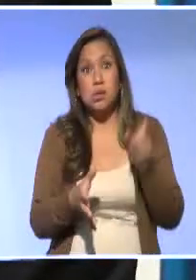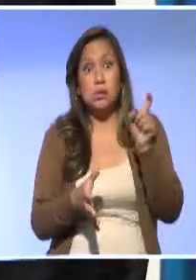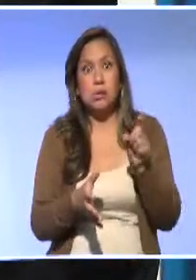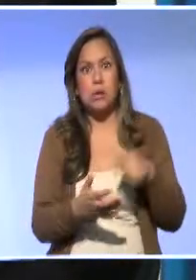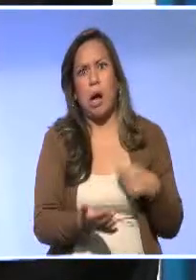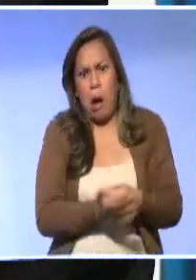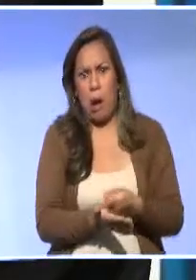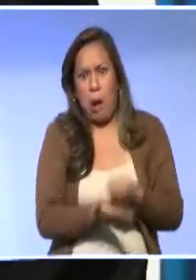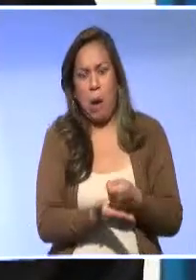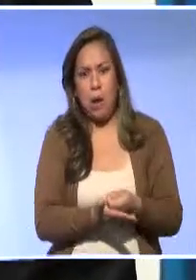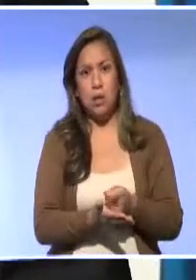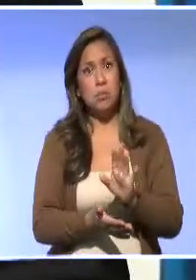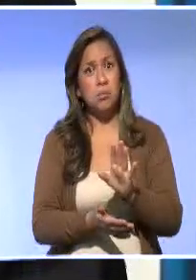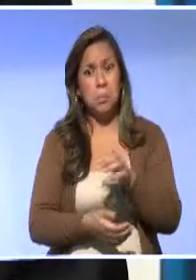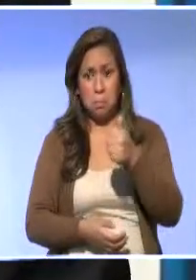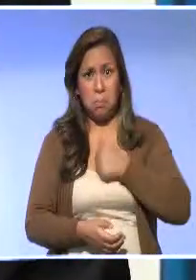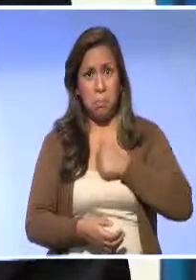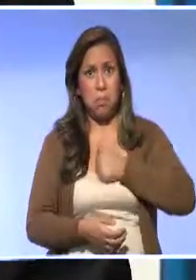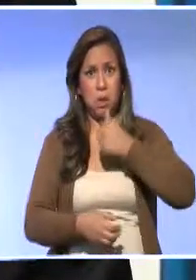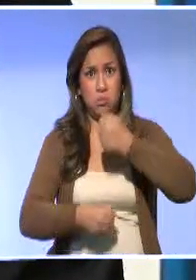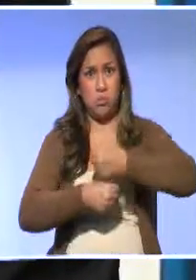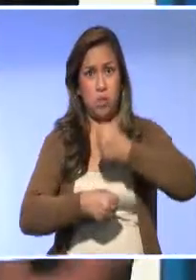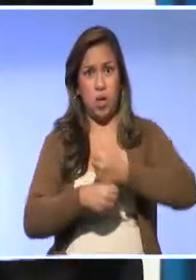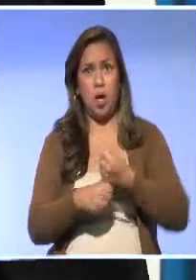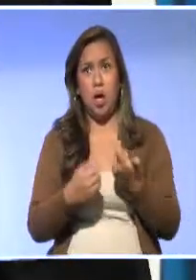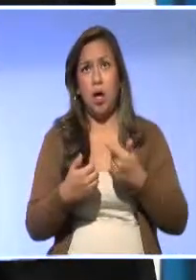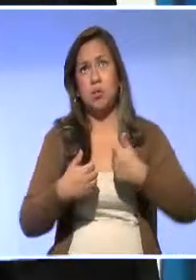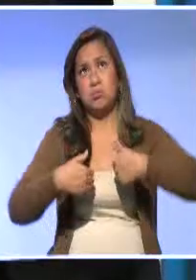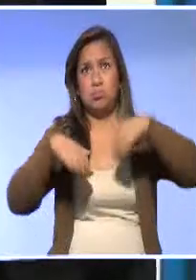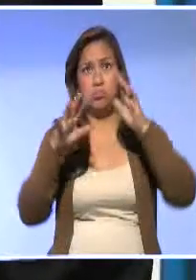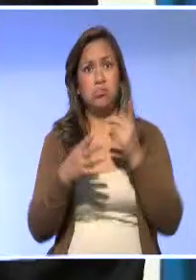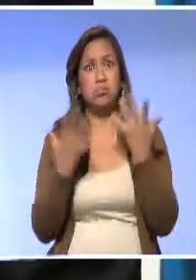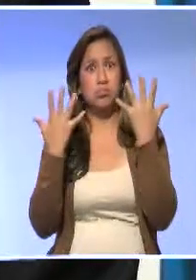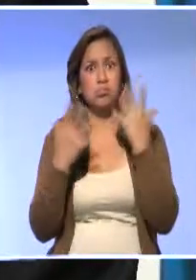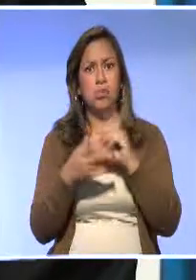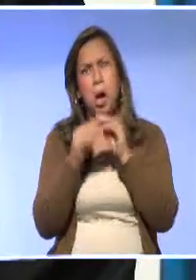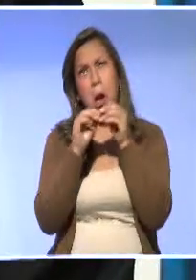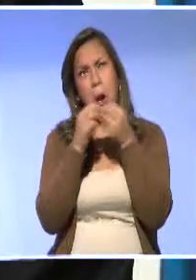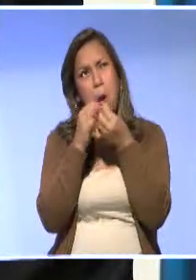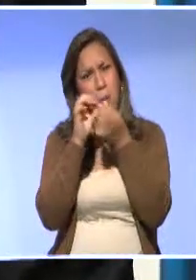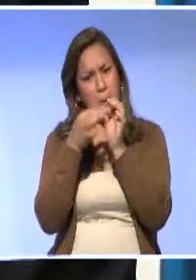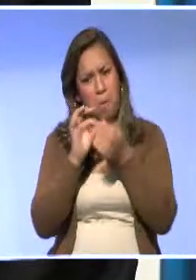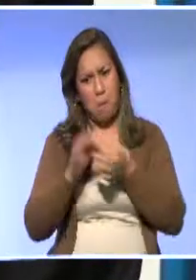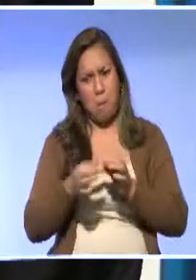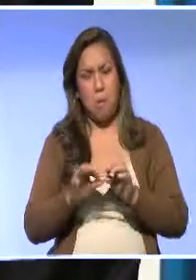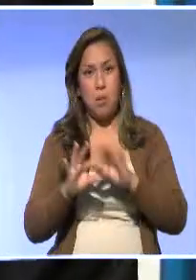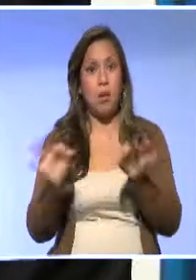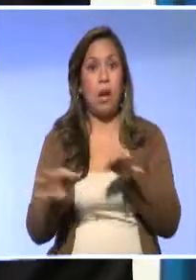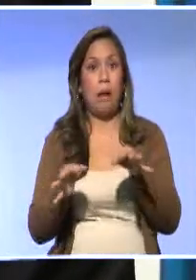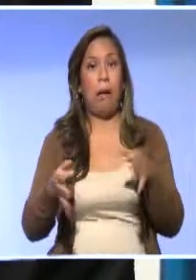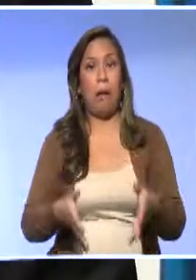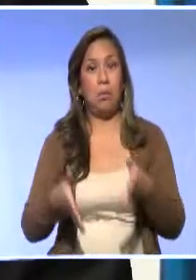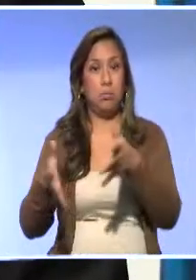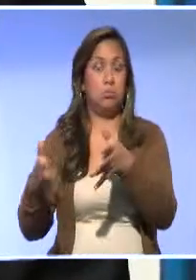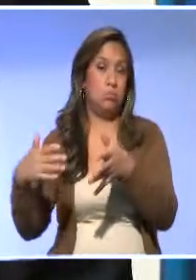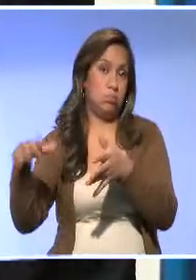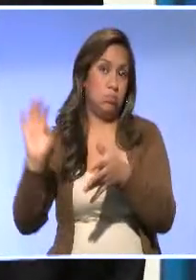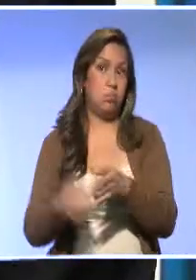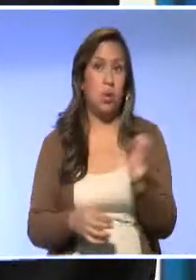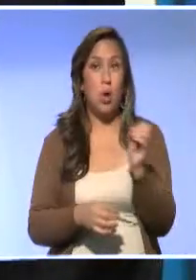cosas se pueden hacer en casa hay bazares navideños de los diferentes barrios en donde uno puede conseguir y adquirir cosas a bajo precio y